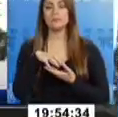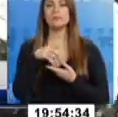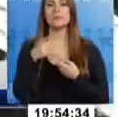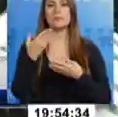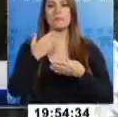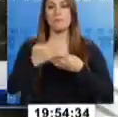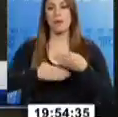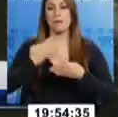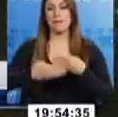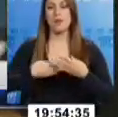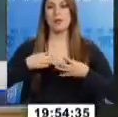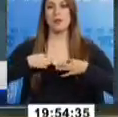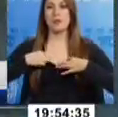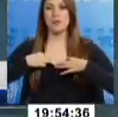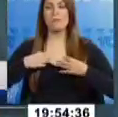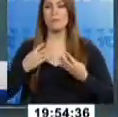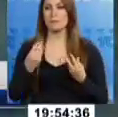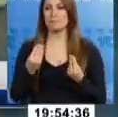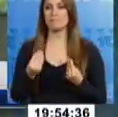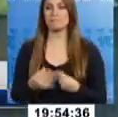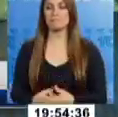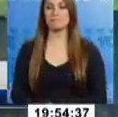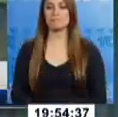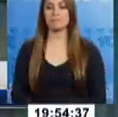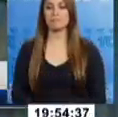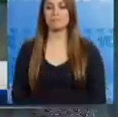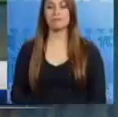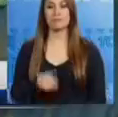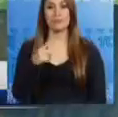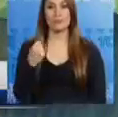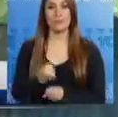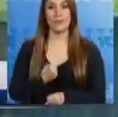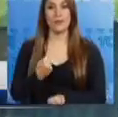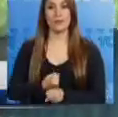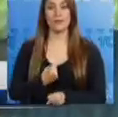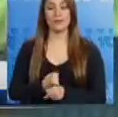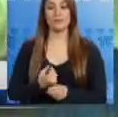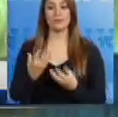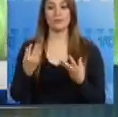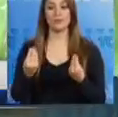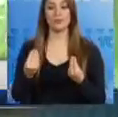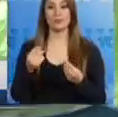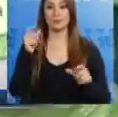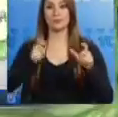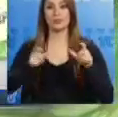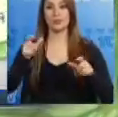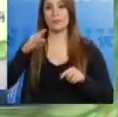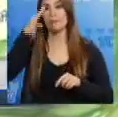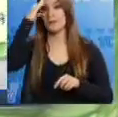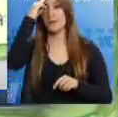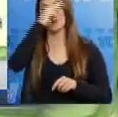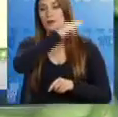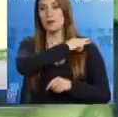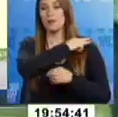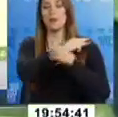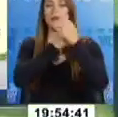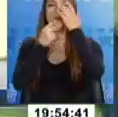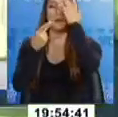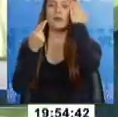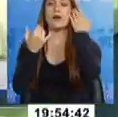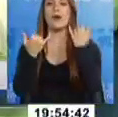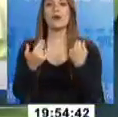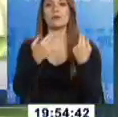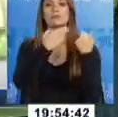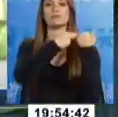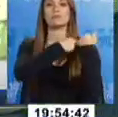papel higiénico y ropa. Ok, muchas gracias. Vemos que es todo un trabajo el que están realizando aquí el personal militar que hoy ha tomado la posta